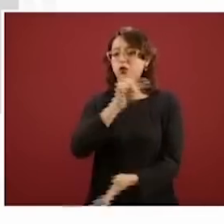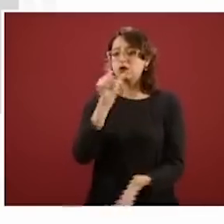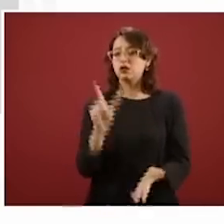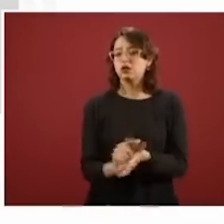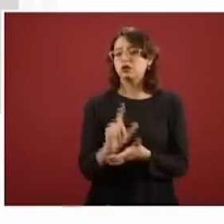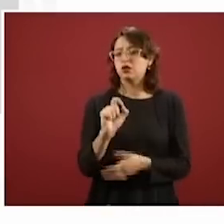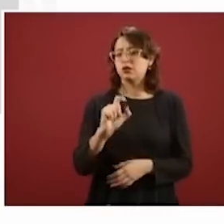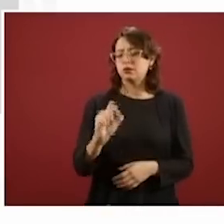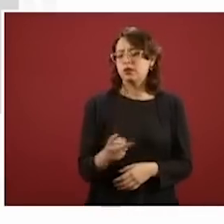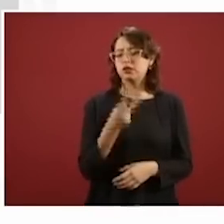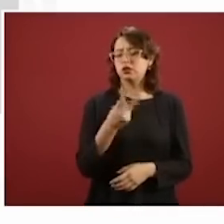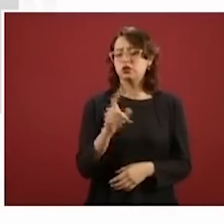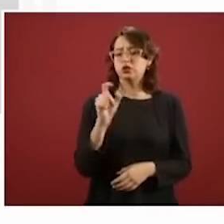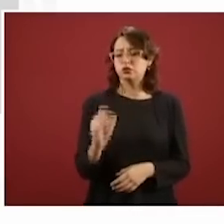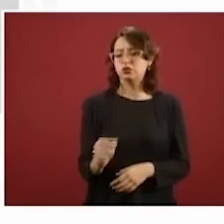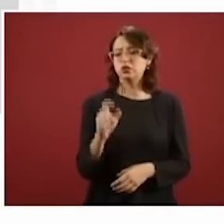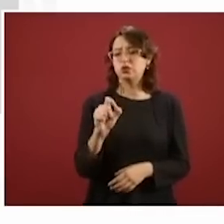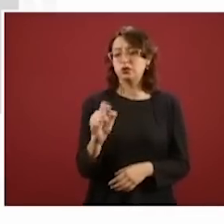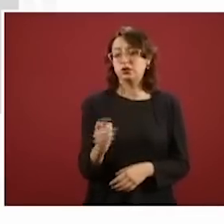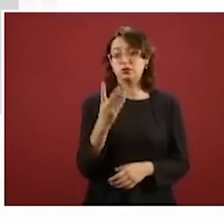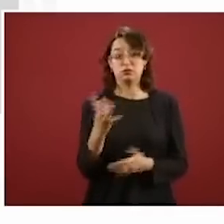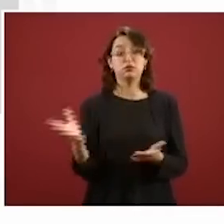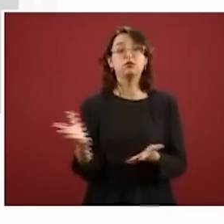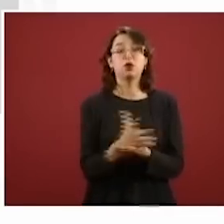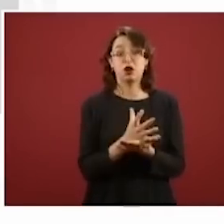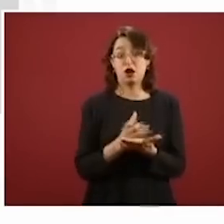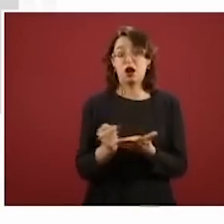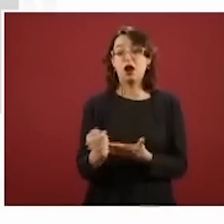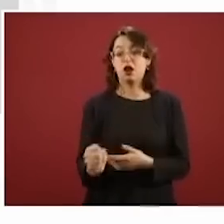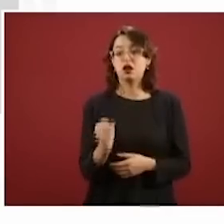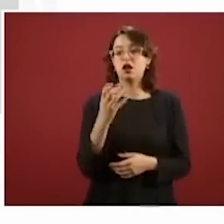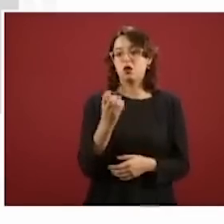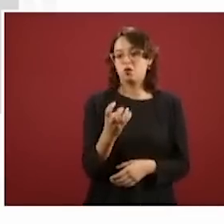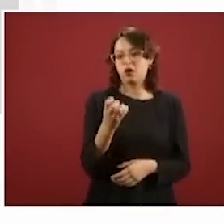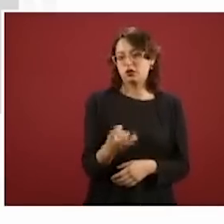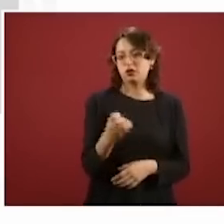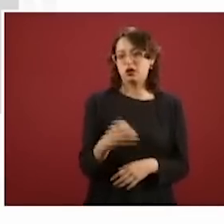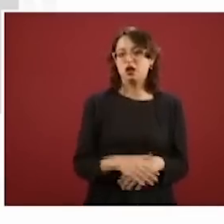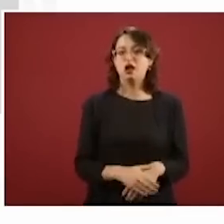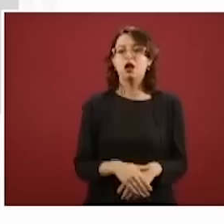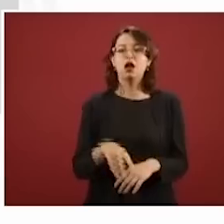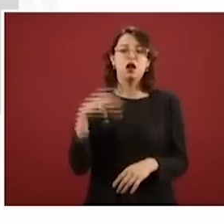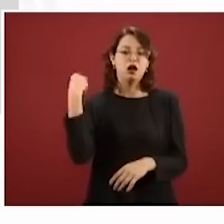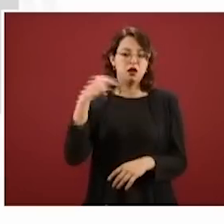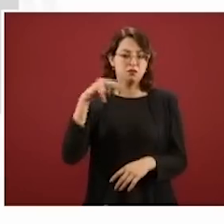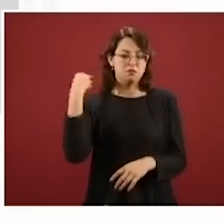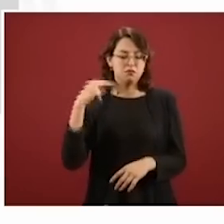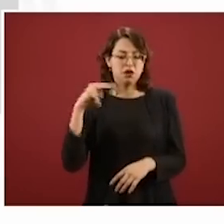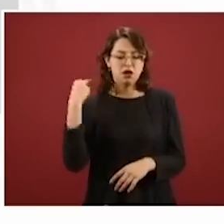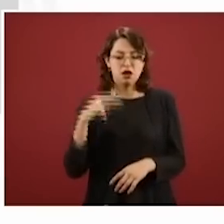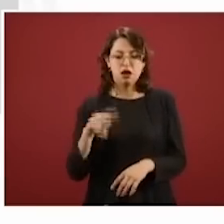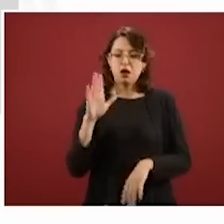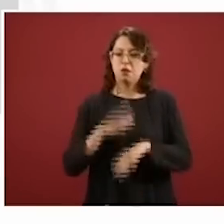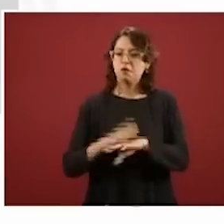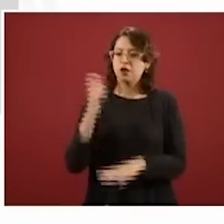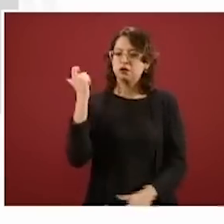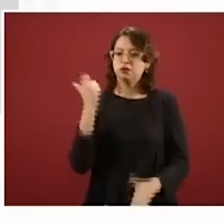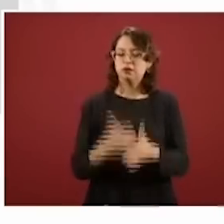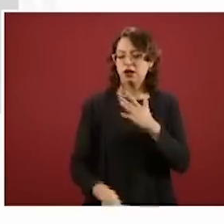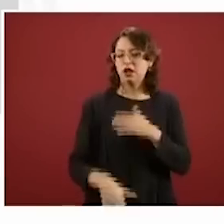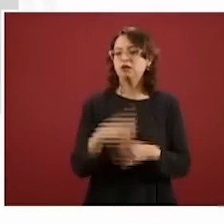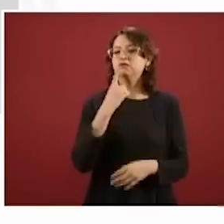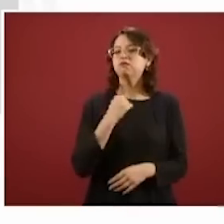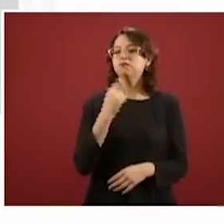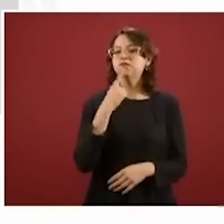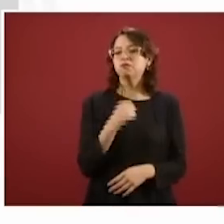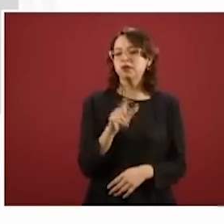margen de 4 pesos 75 centavos. Y Luz del Carmen Fontana Hernández en Veracruz, Veracruz, da el precio más bajo, con el margen